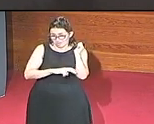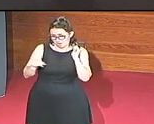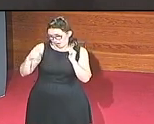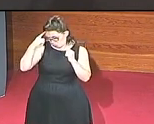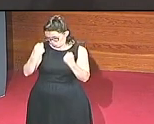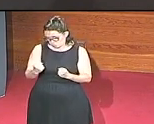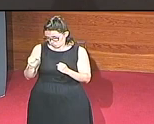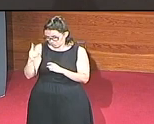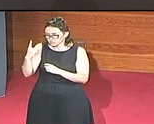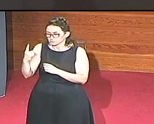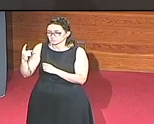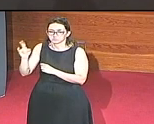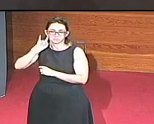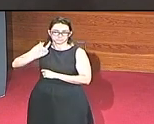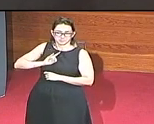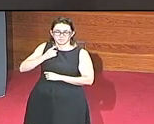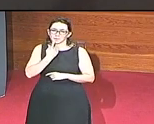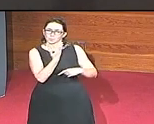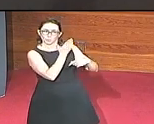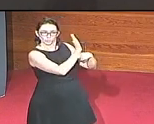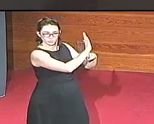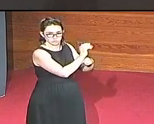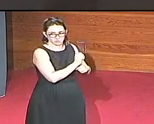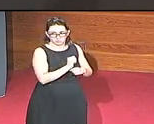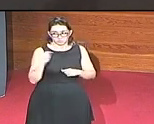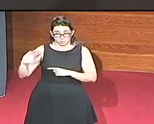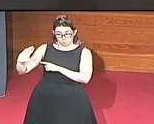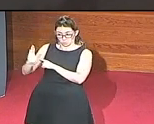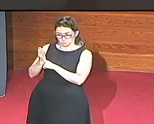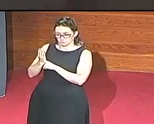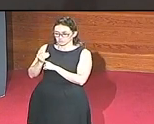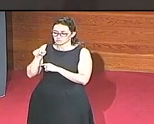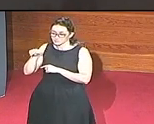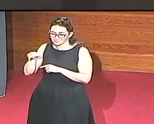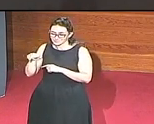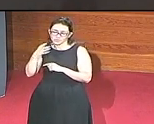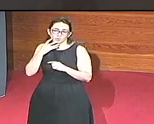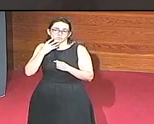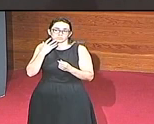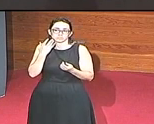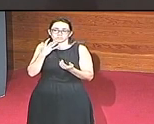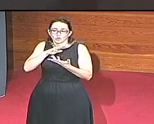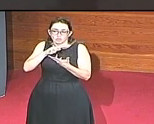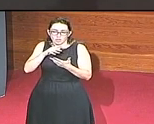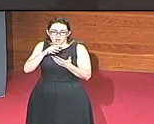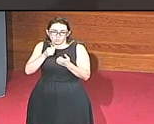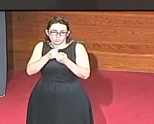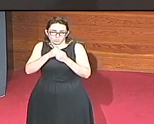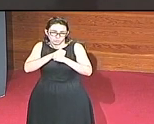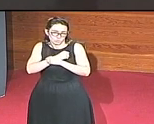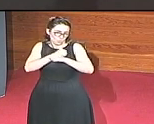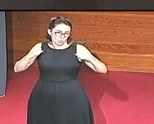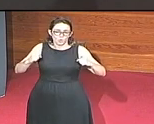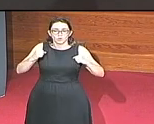tema los temas estos que aparecen el igual el domingo el fin de semana en el periódico base y dobles páginas